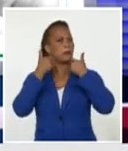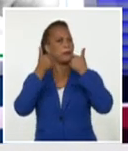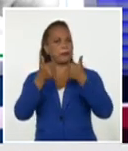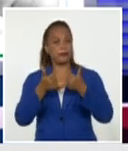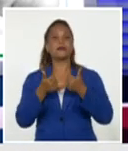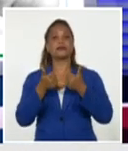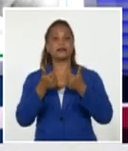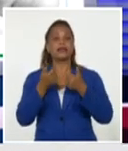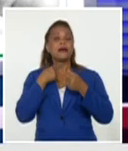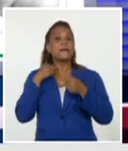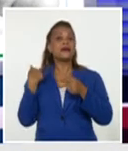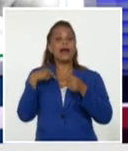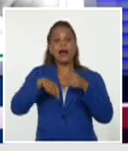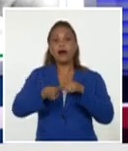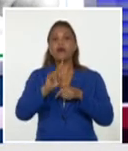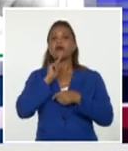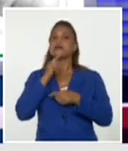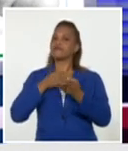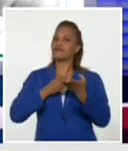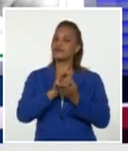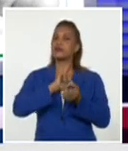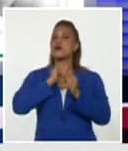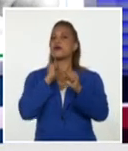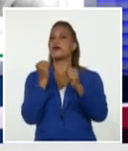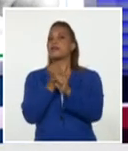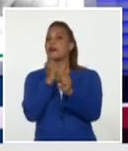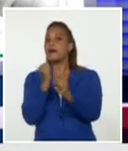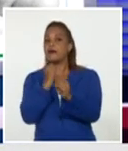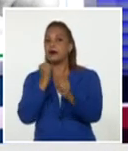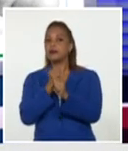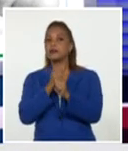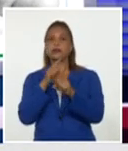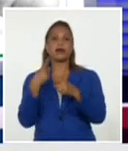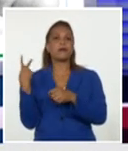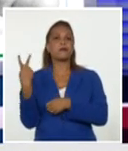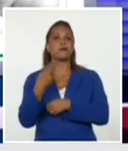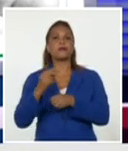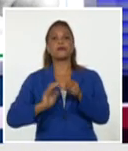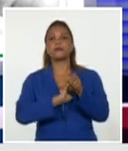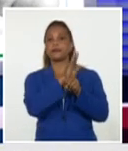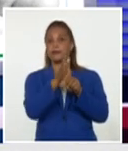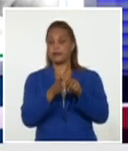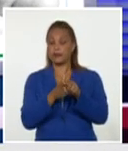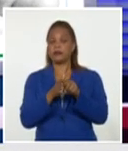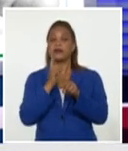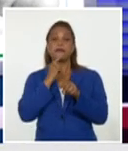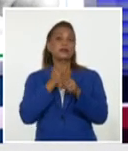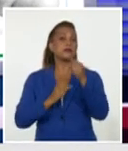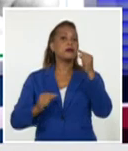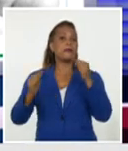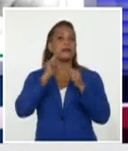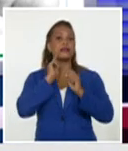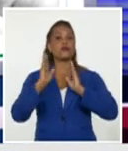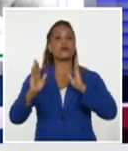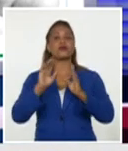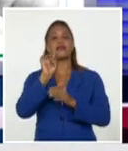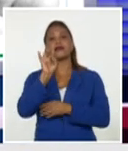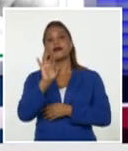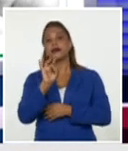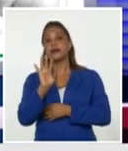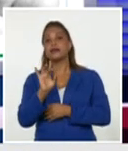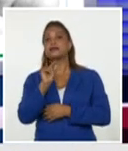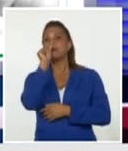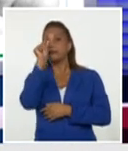epidemiológica y hoy trabaja fuertemente por la contención del virus, sobre todo en esta jornada con 15